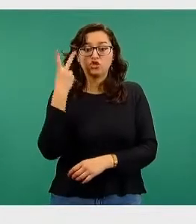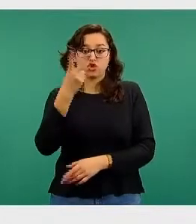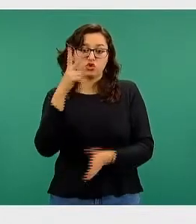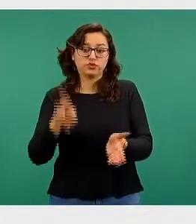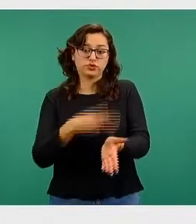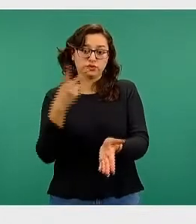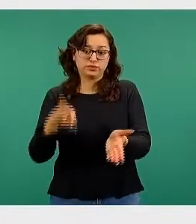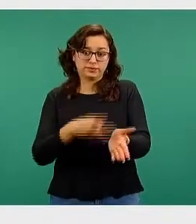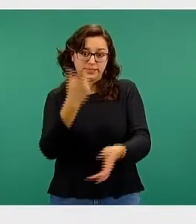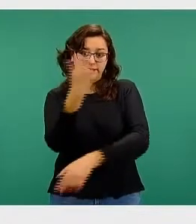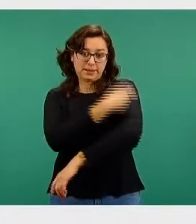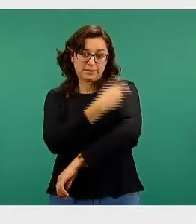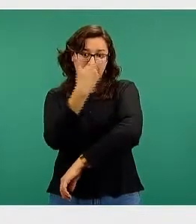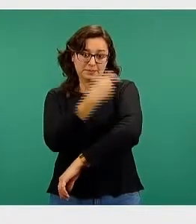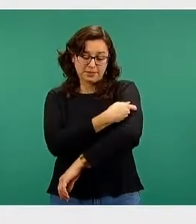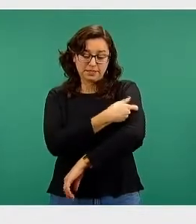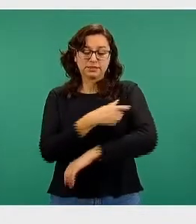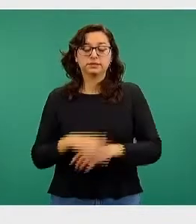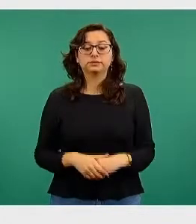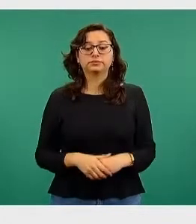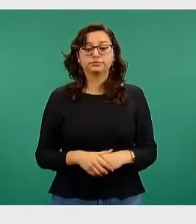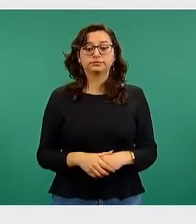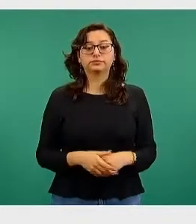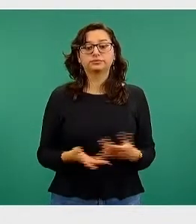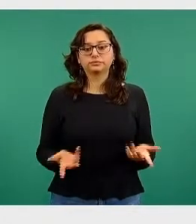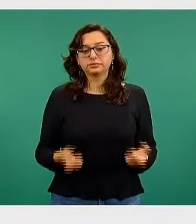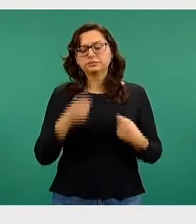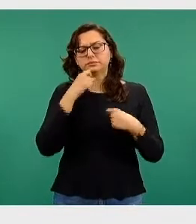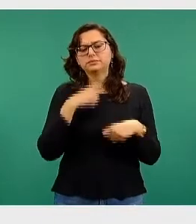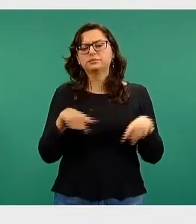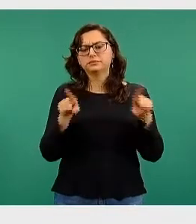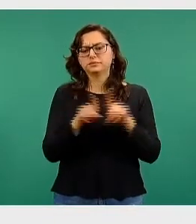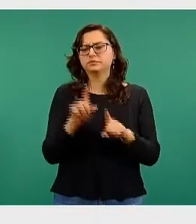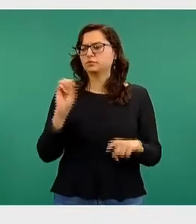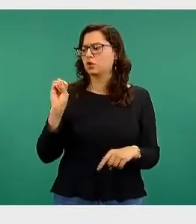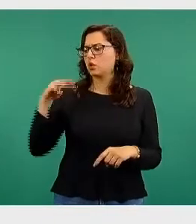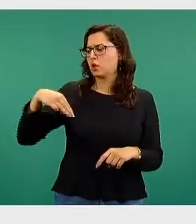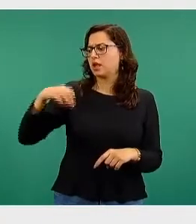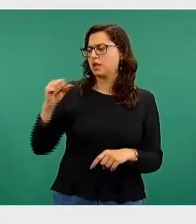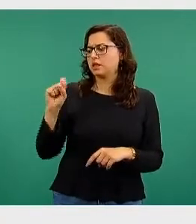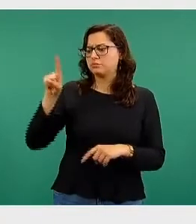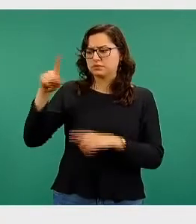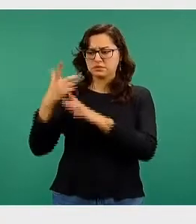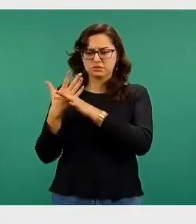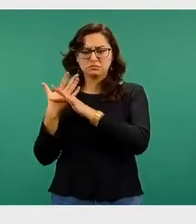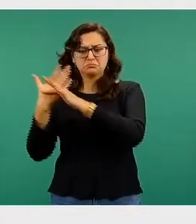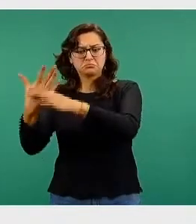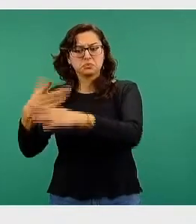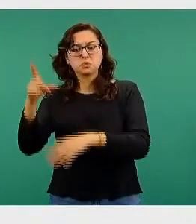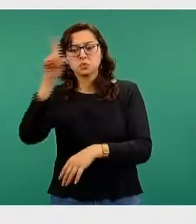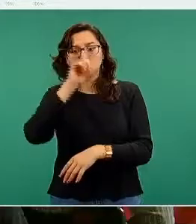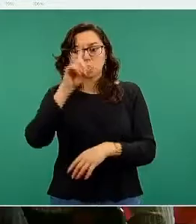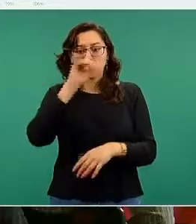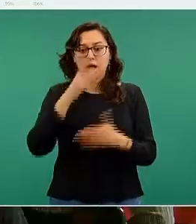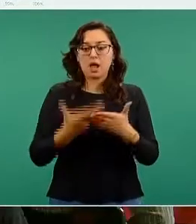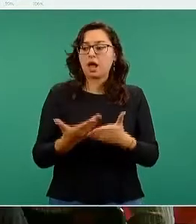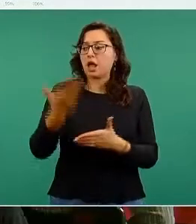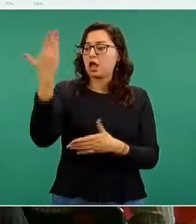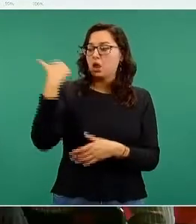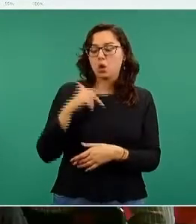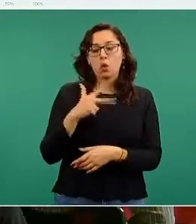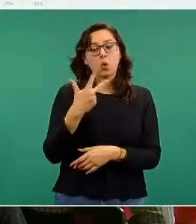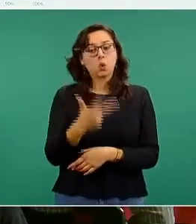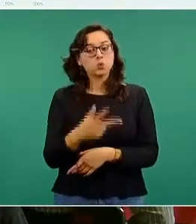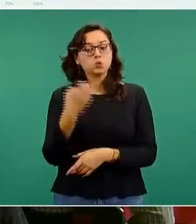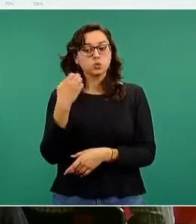mismo, comentábamos sobre la recomendación que ha hecho la Organización Mundial de la Salud el pasado 8 de